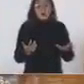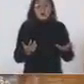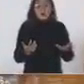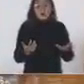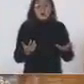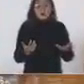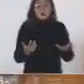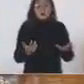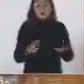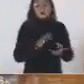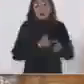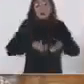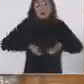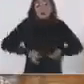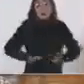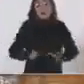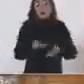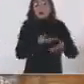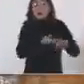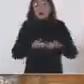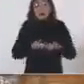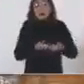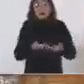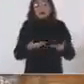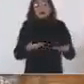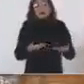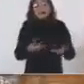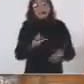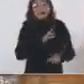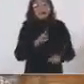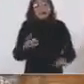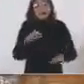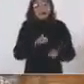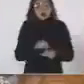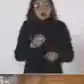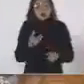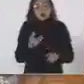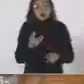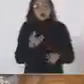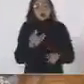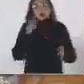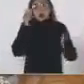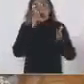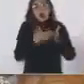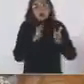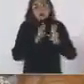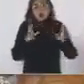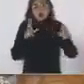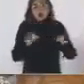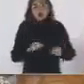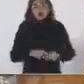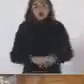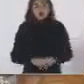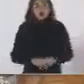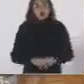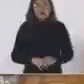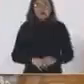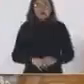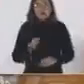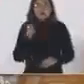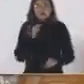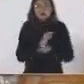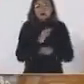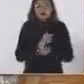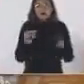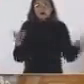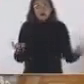que se practiquen un aborto, no se les aplicará penalidad alguna, ¿sí? Y eso es